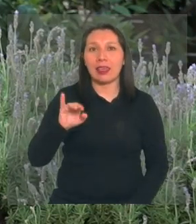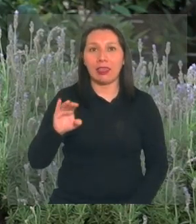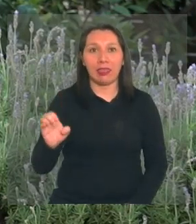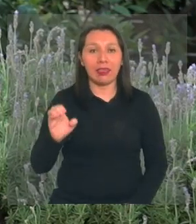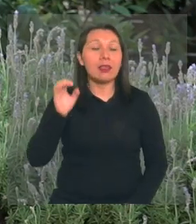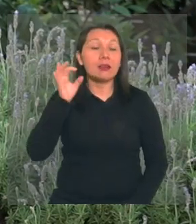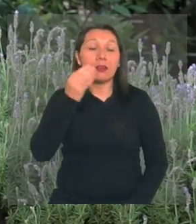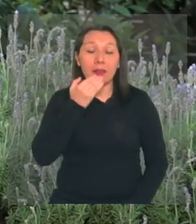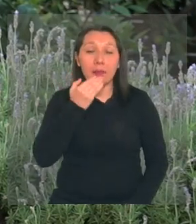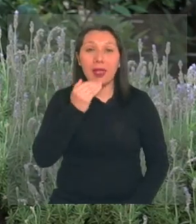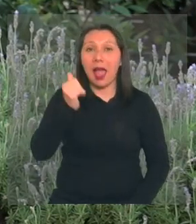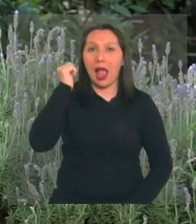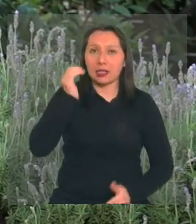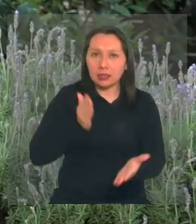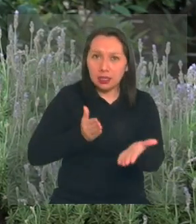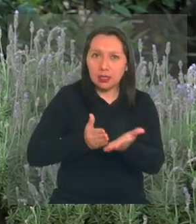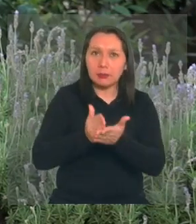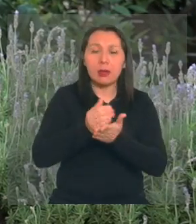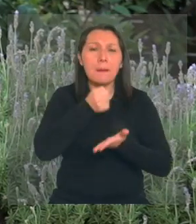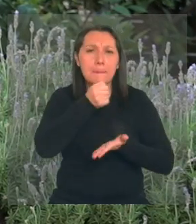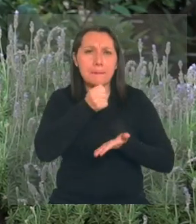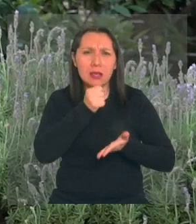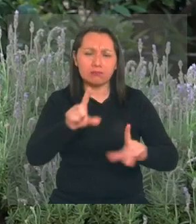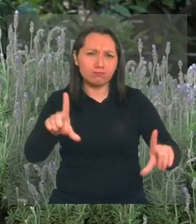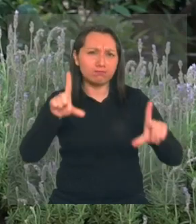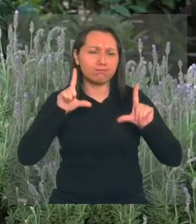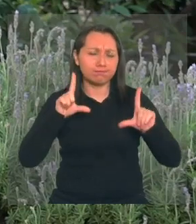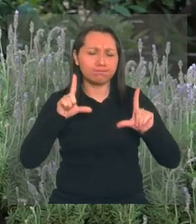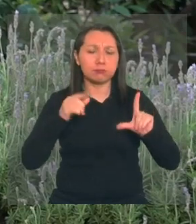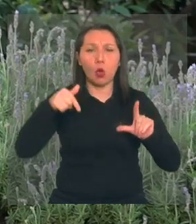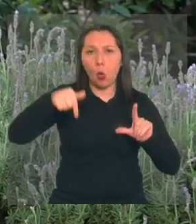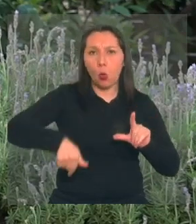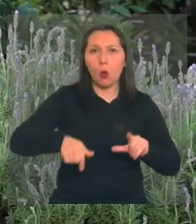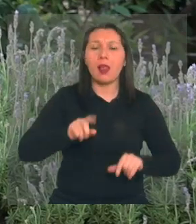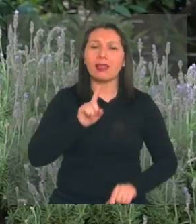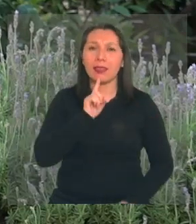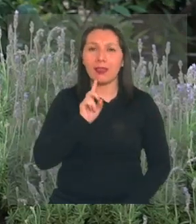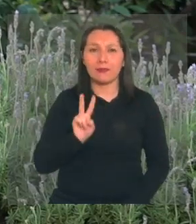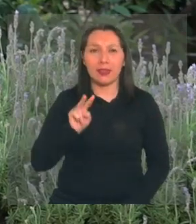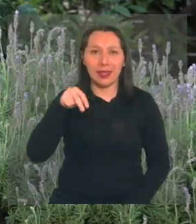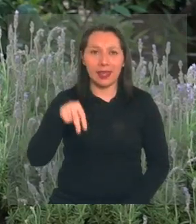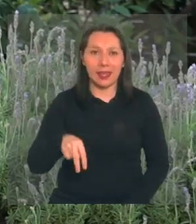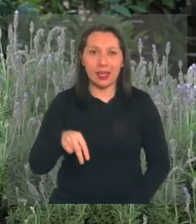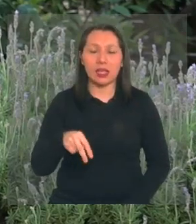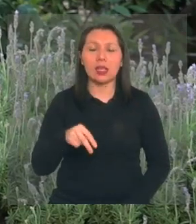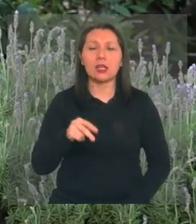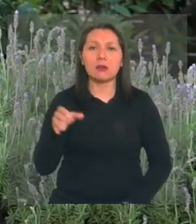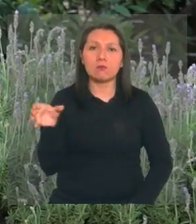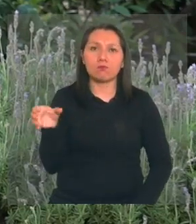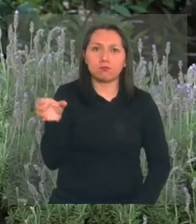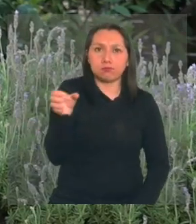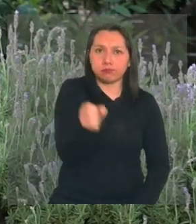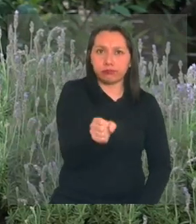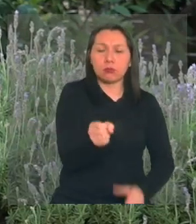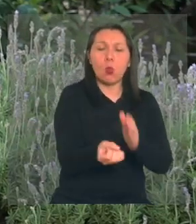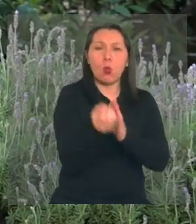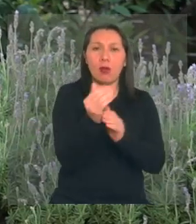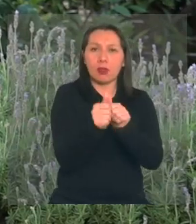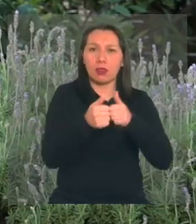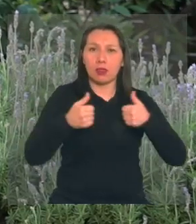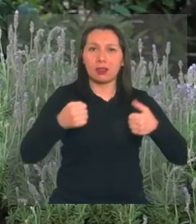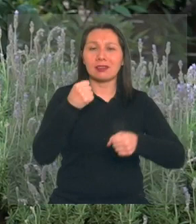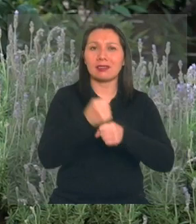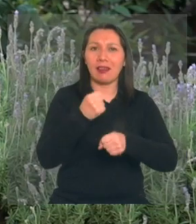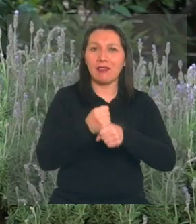también a partir de ayer, una periodista destacada, hoy día con Televisión Nacional, con la nominación en su directorio de un trabajador